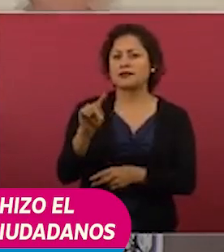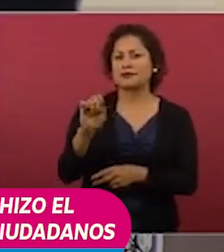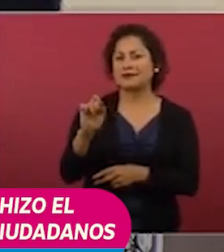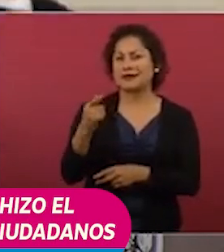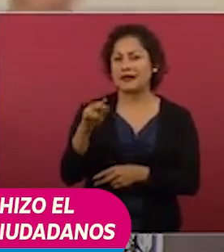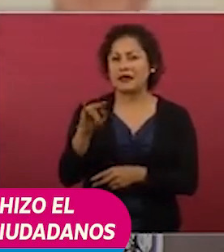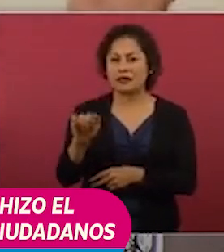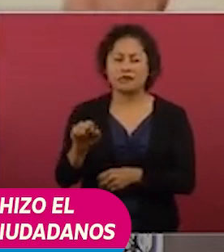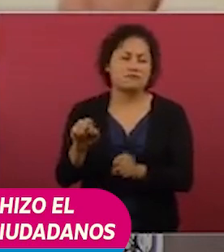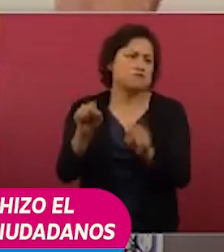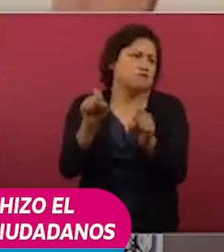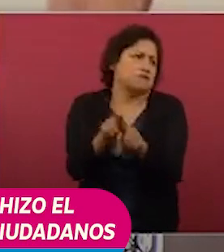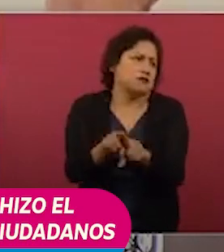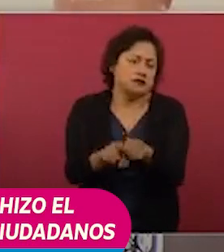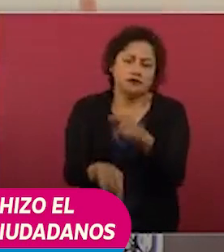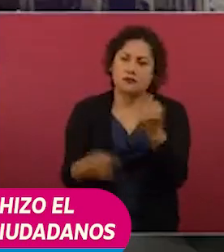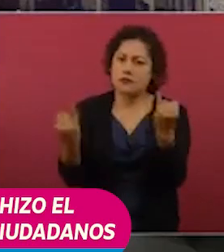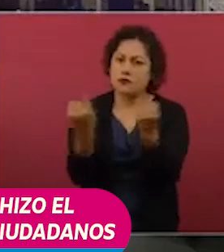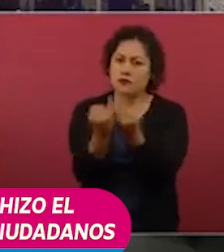Proceso.